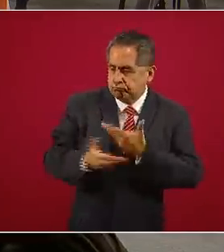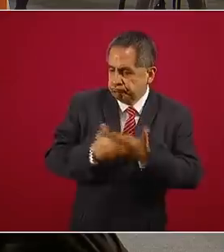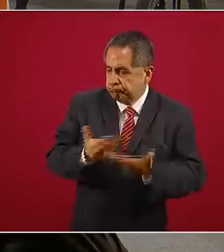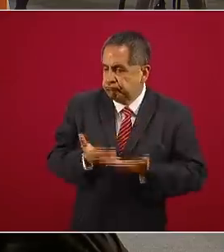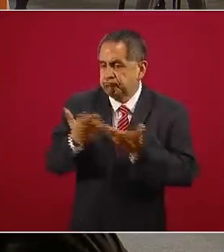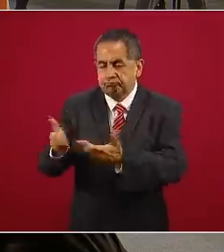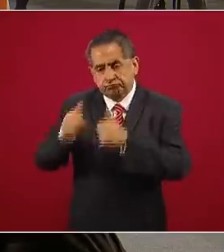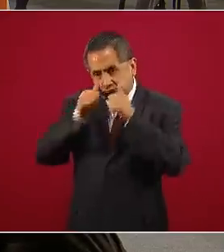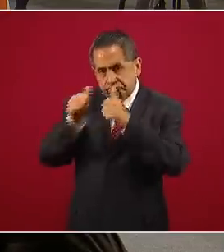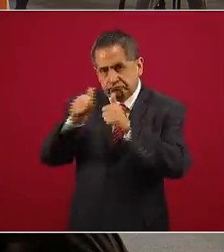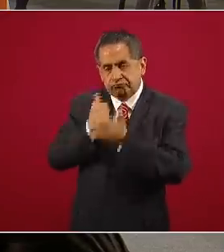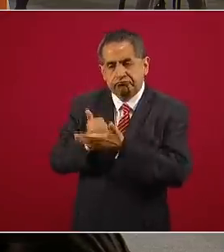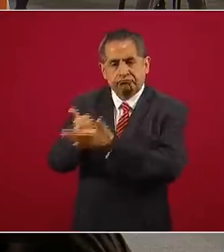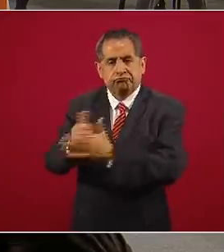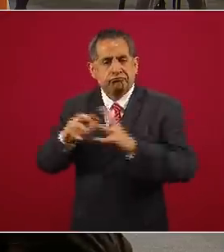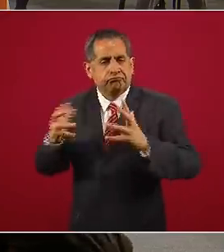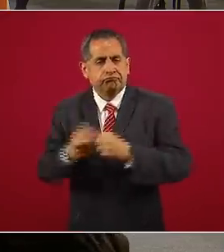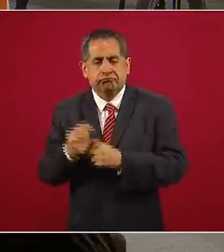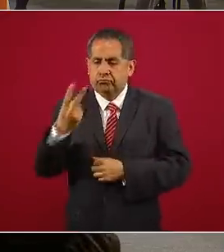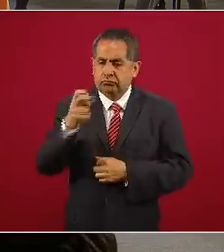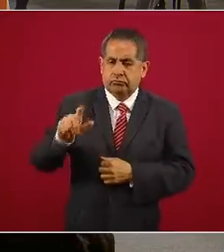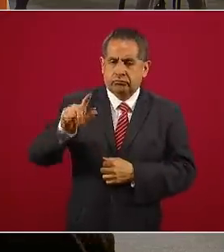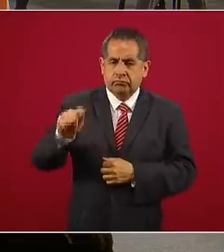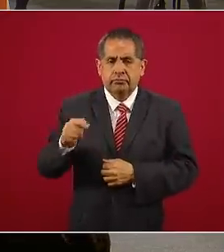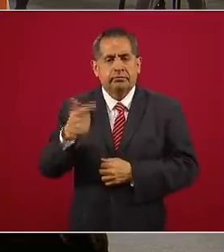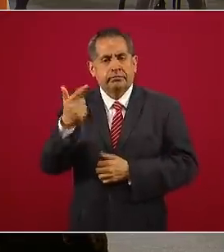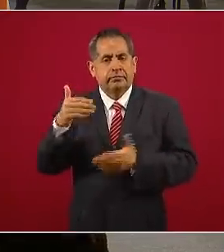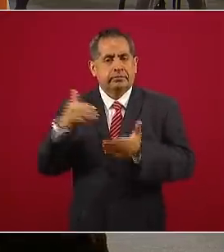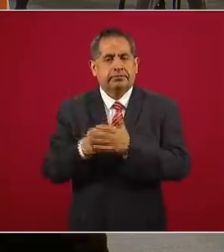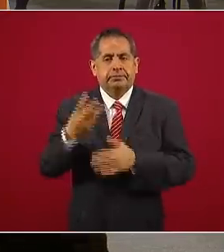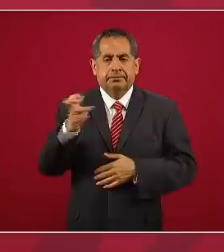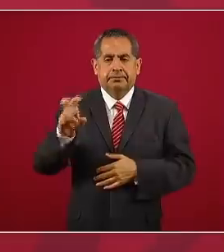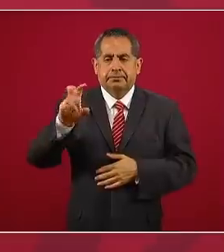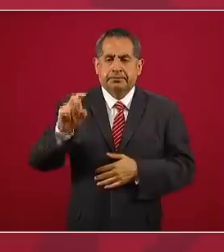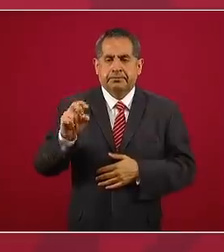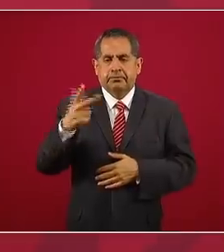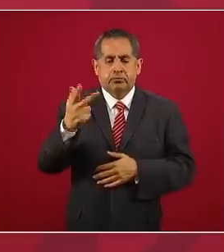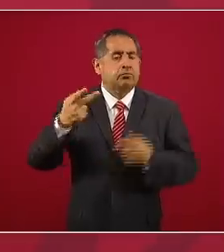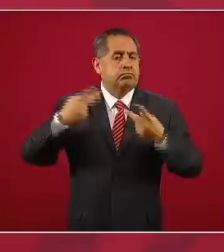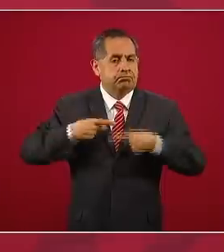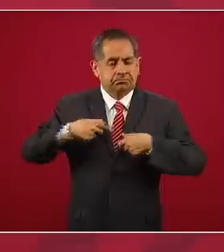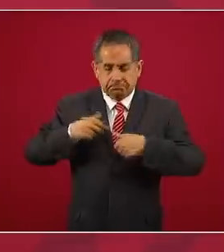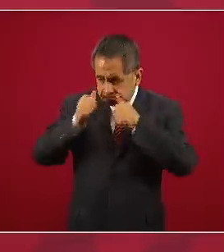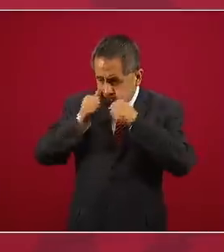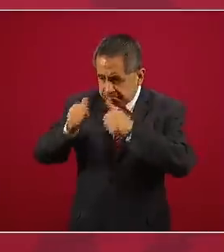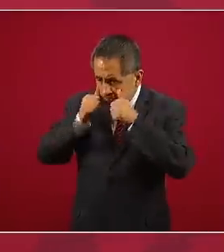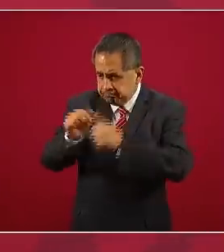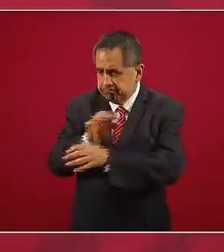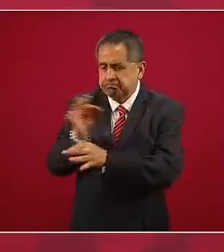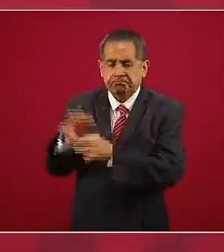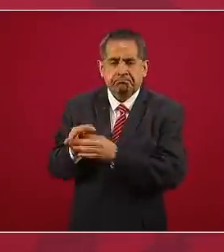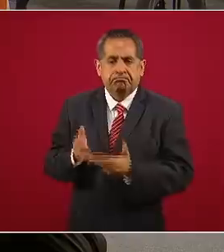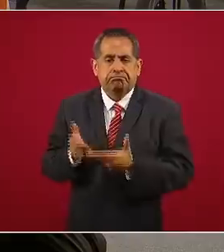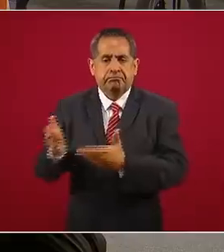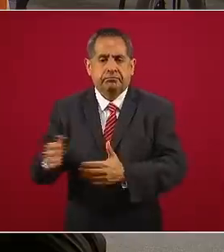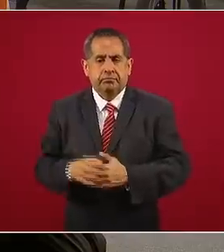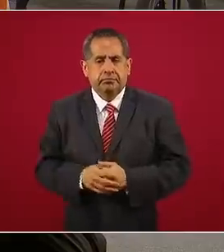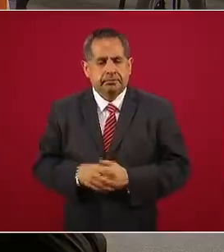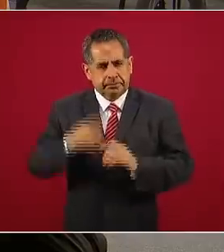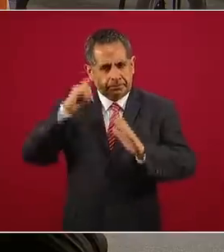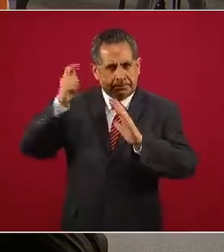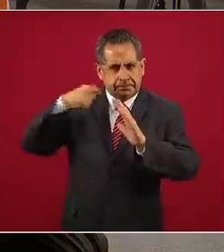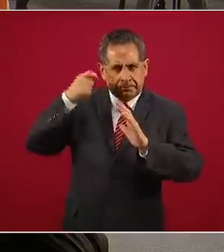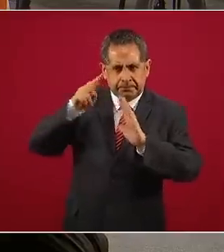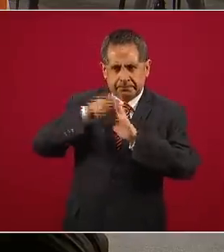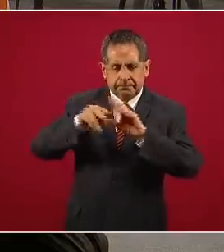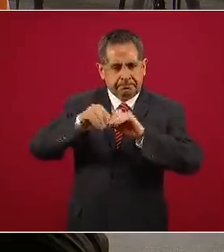estos momentos y son 277 mil 338 personas si pudiéramos ver un vídeo que